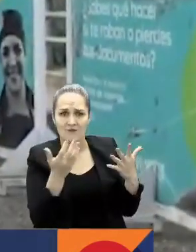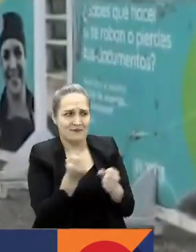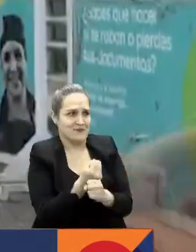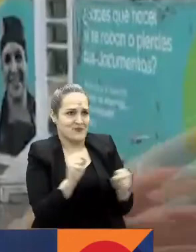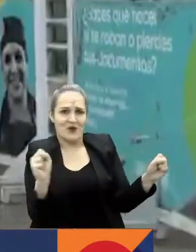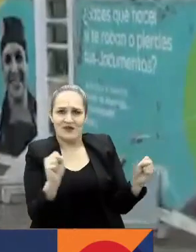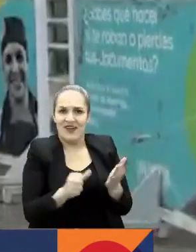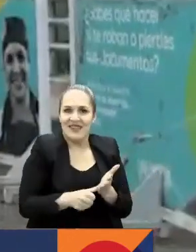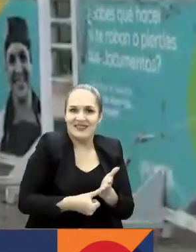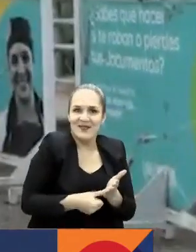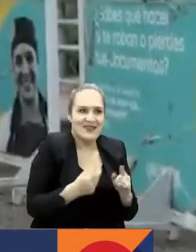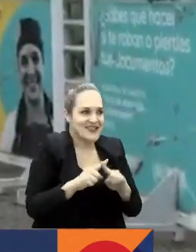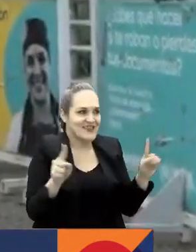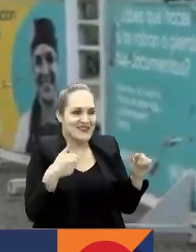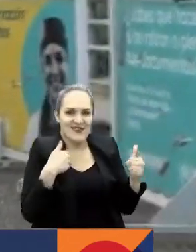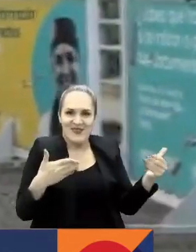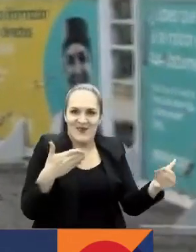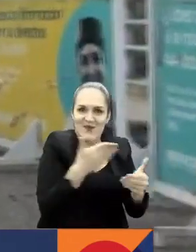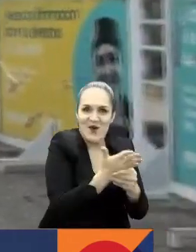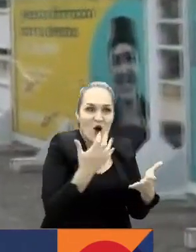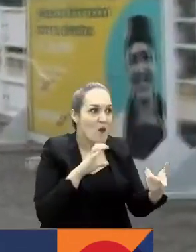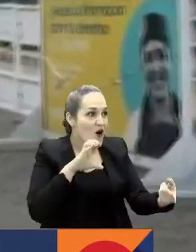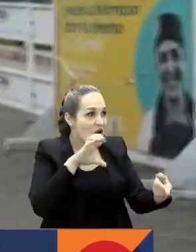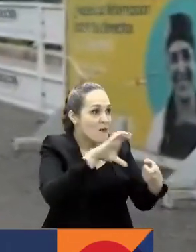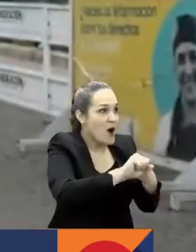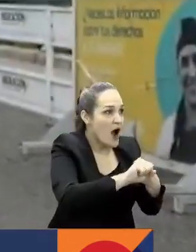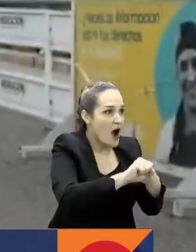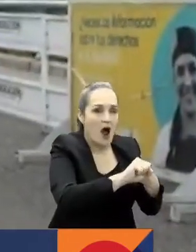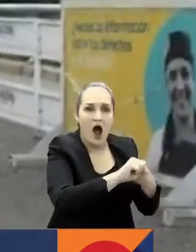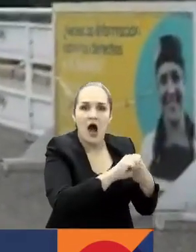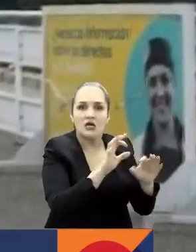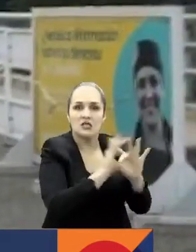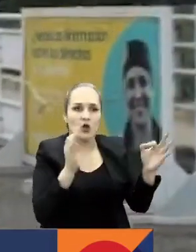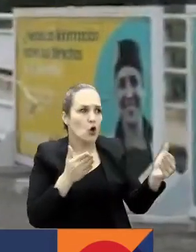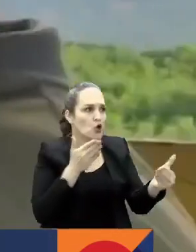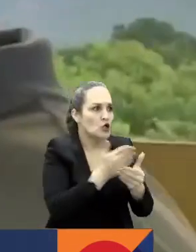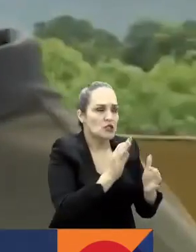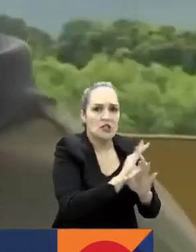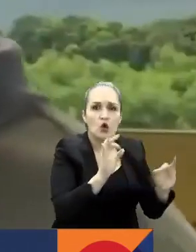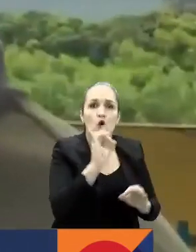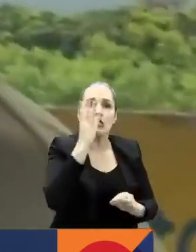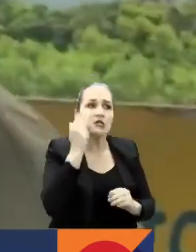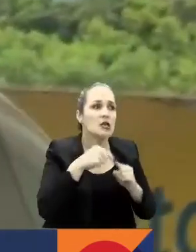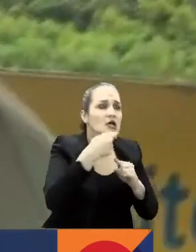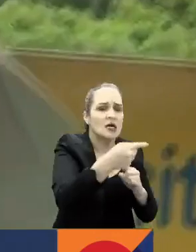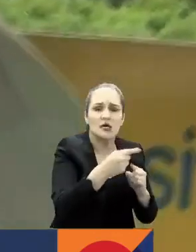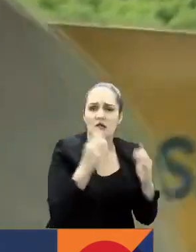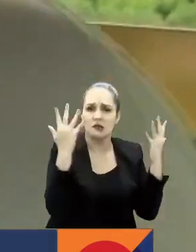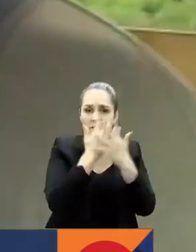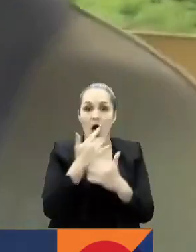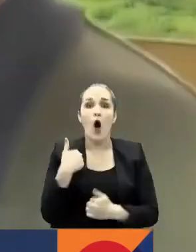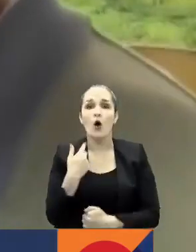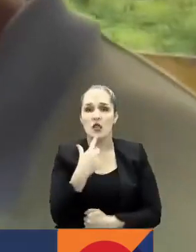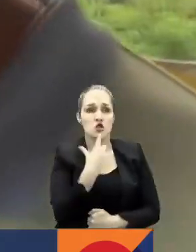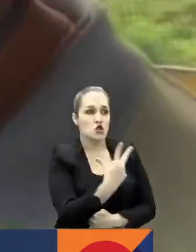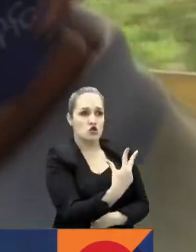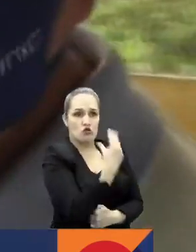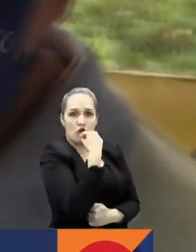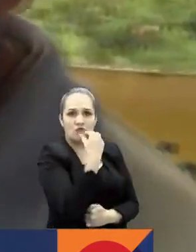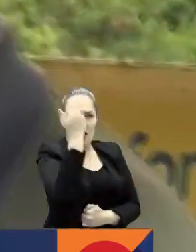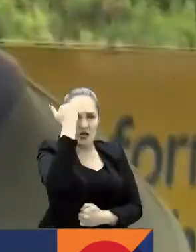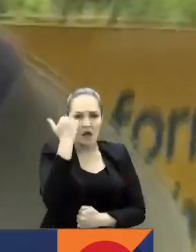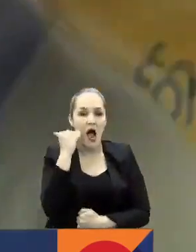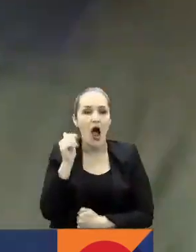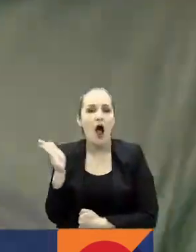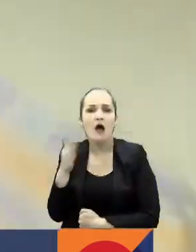y cédula, a uno le dan una cita y si usted no la toma, la pierde y a los 15 o 20 días le vuelven a dar. Que no podíamos pasar, que la señora, imagínese, es de